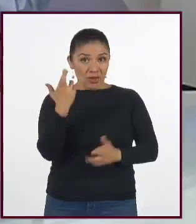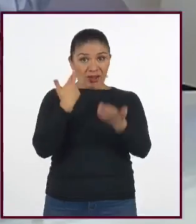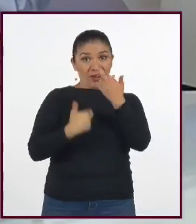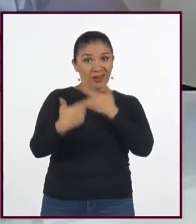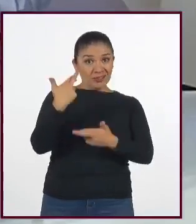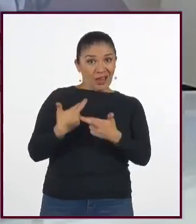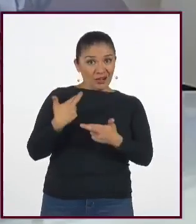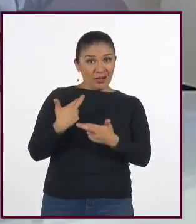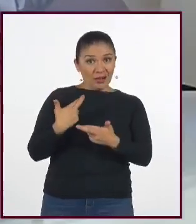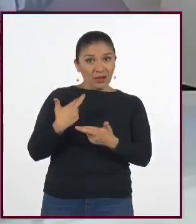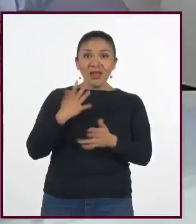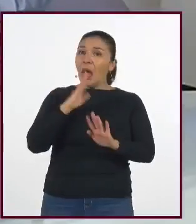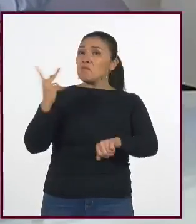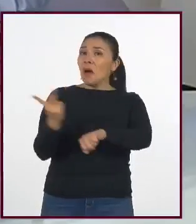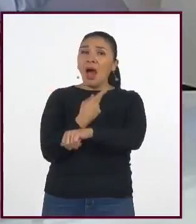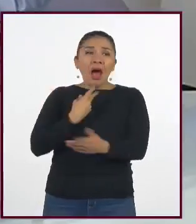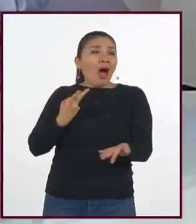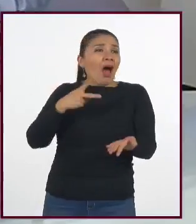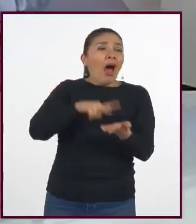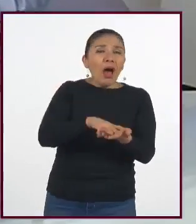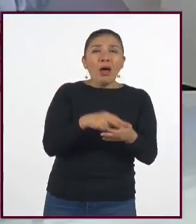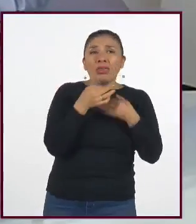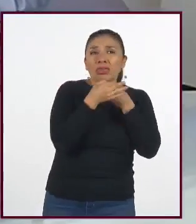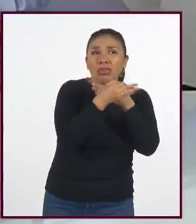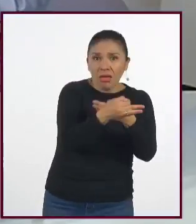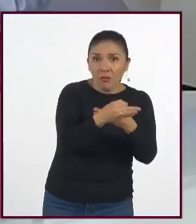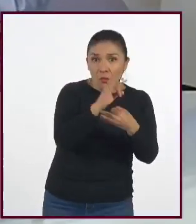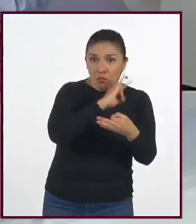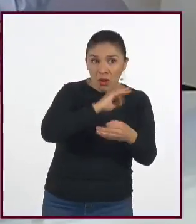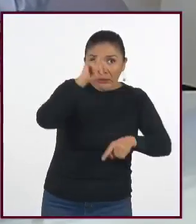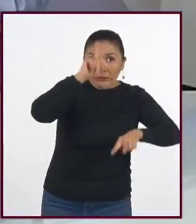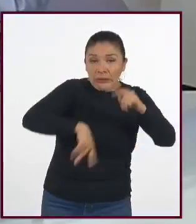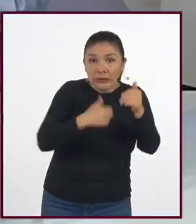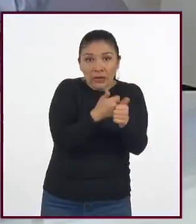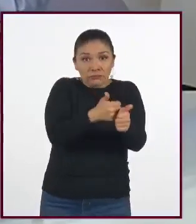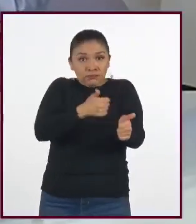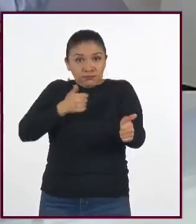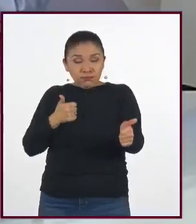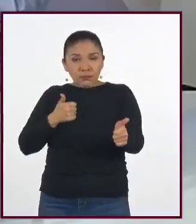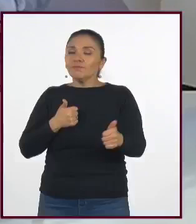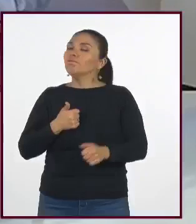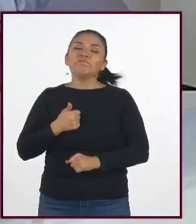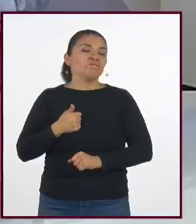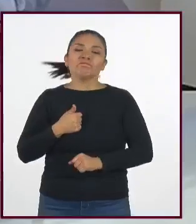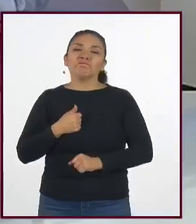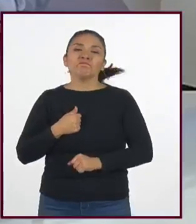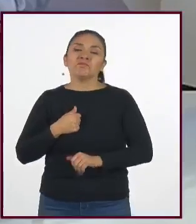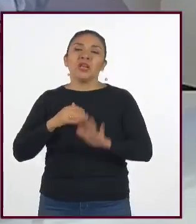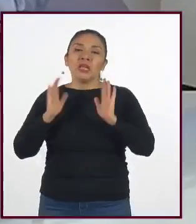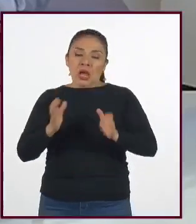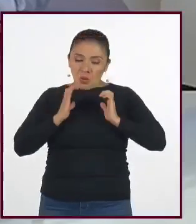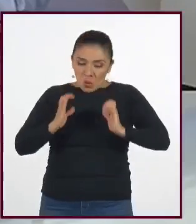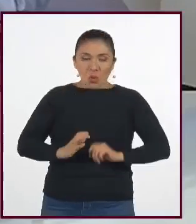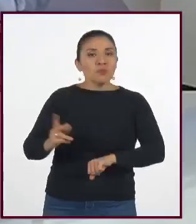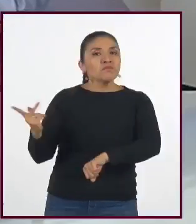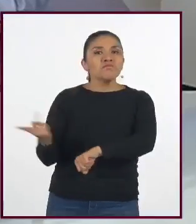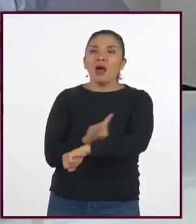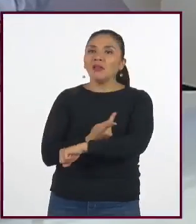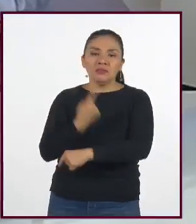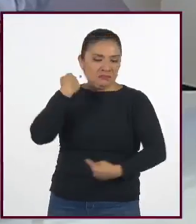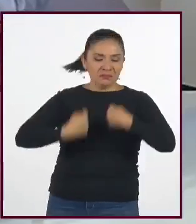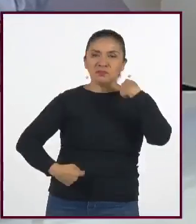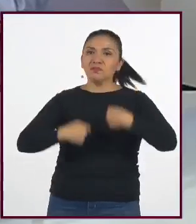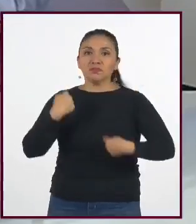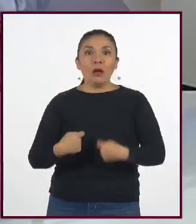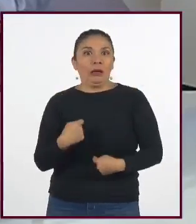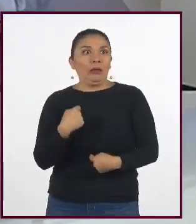puntos? En realidad, los efectos que causan en el organismo, no. Entonces, claro que todo lo que acabamos de